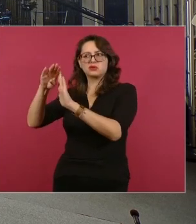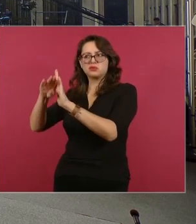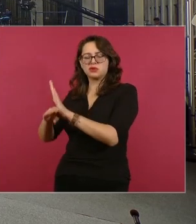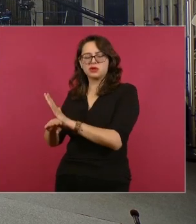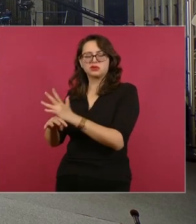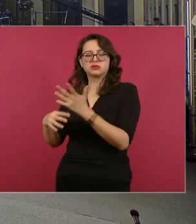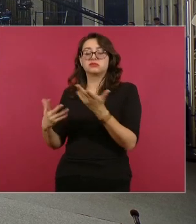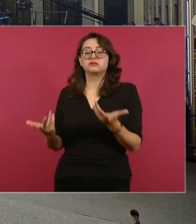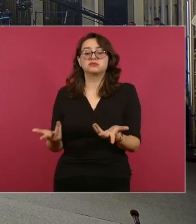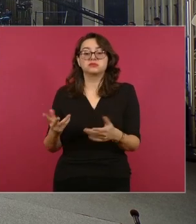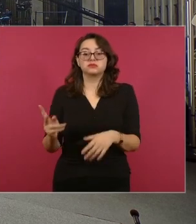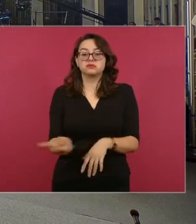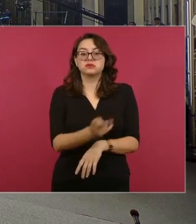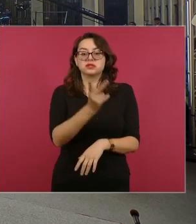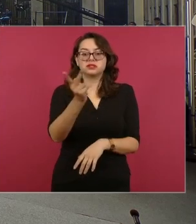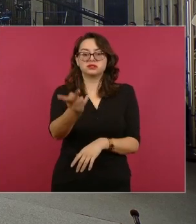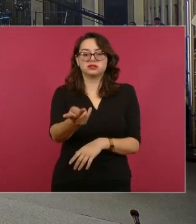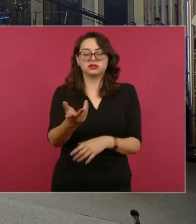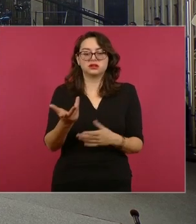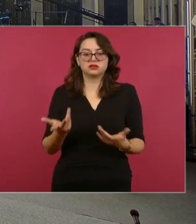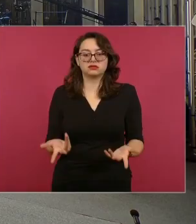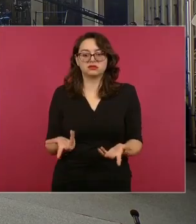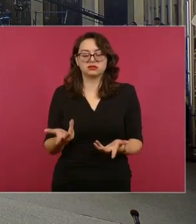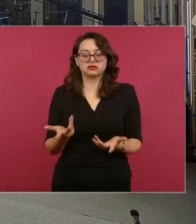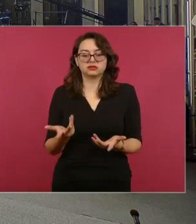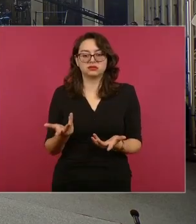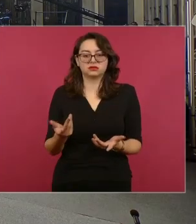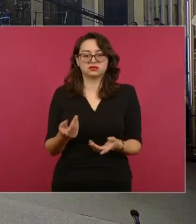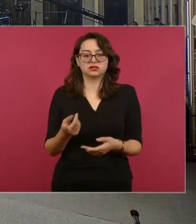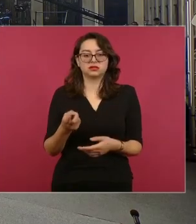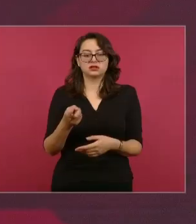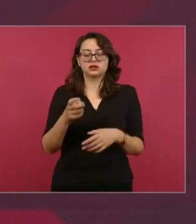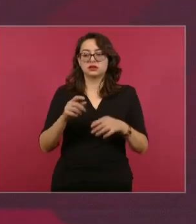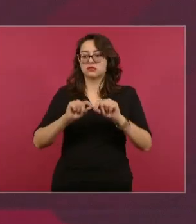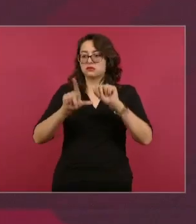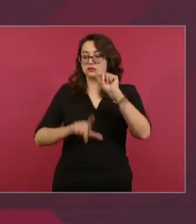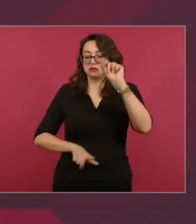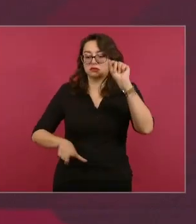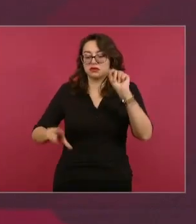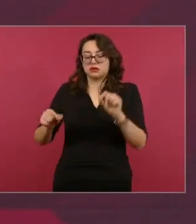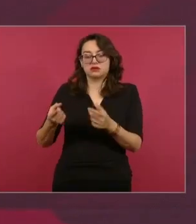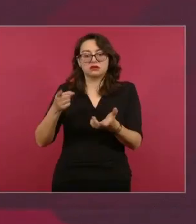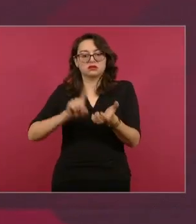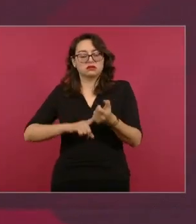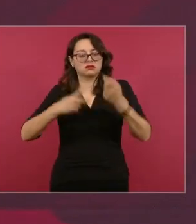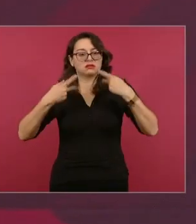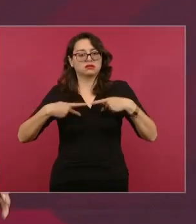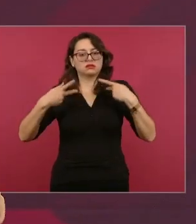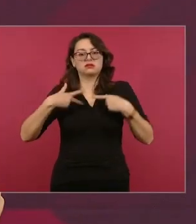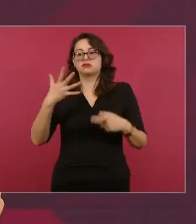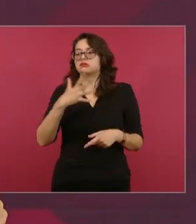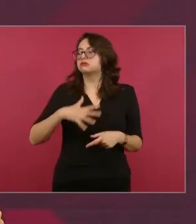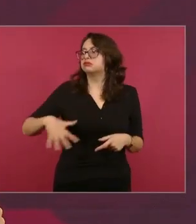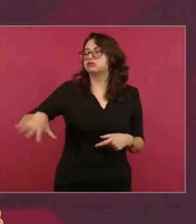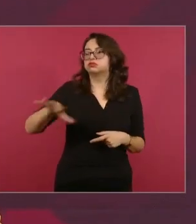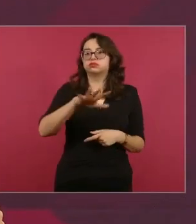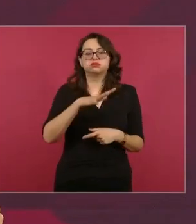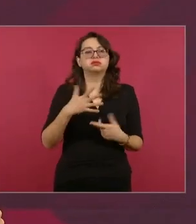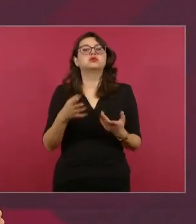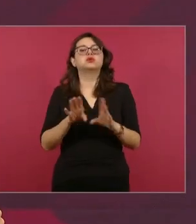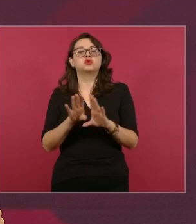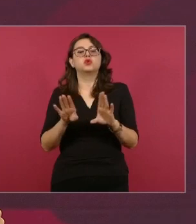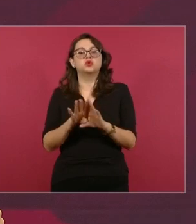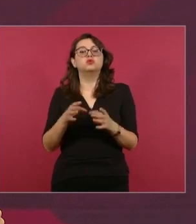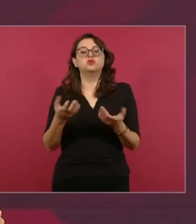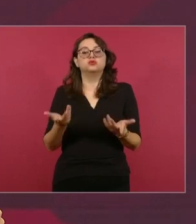tejido social del país? ¿Está roto? Pues yo creo que ha habido evidentes avances